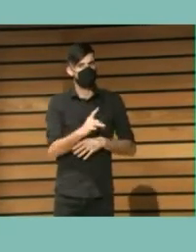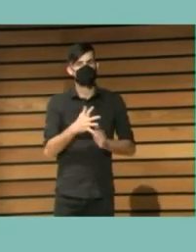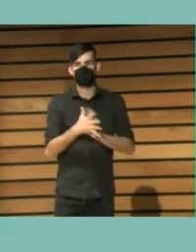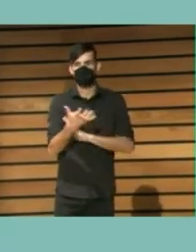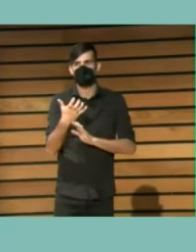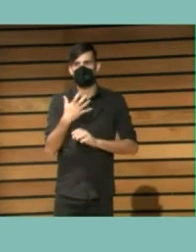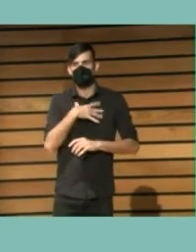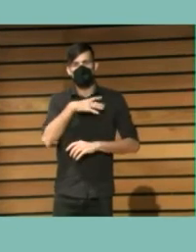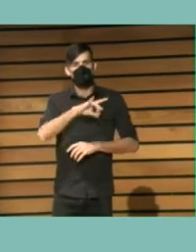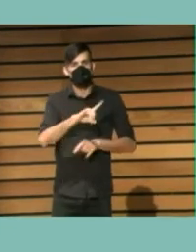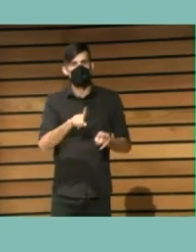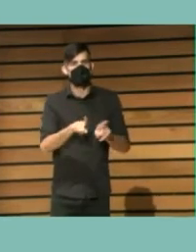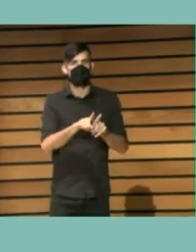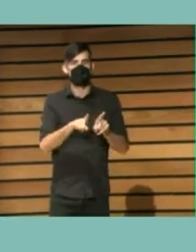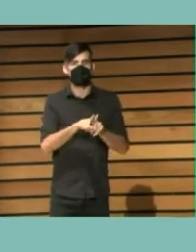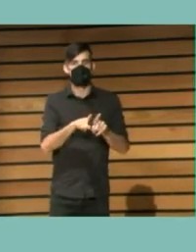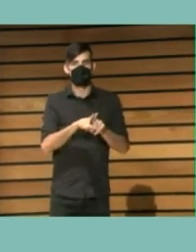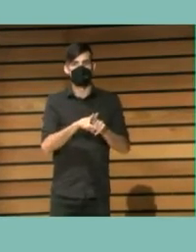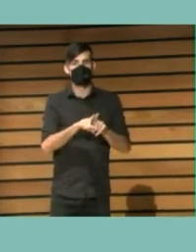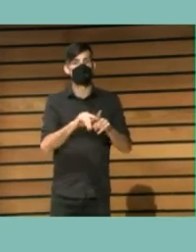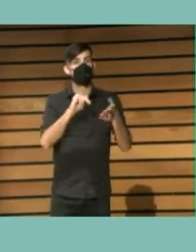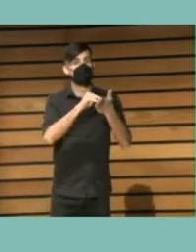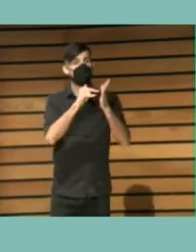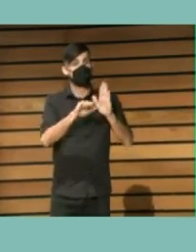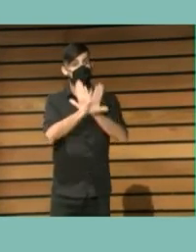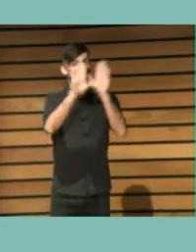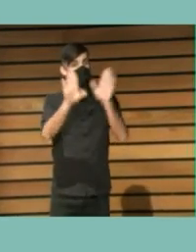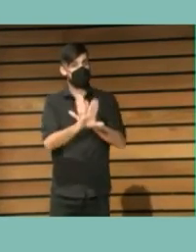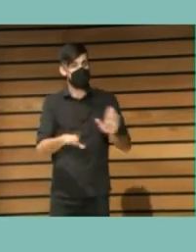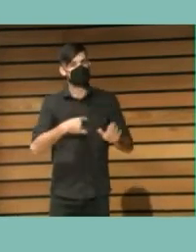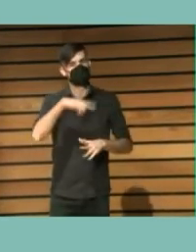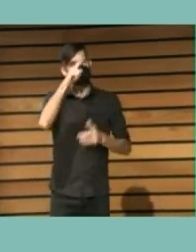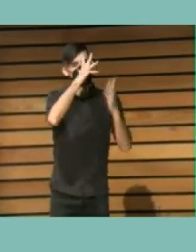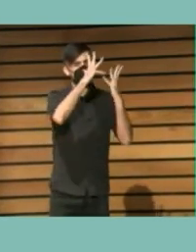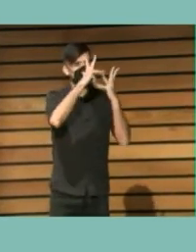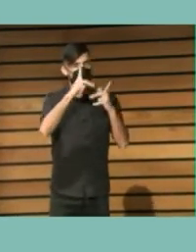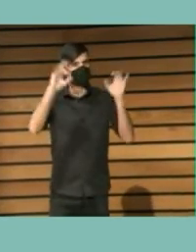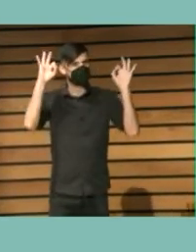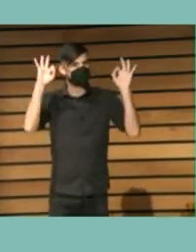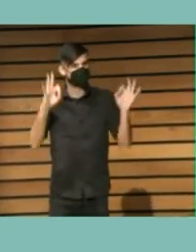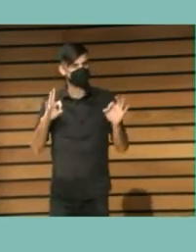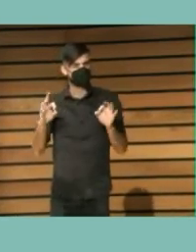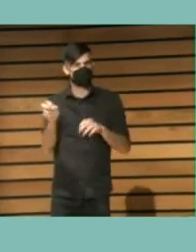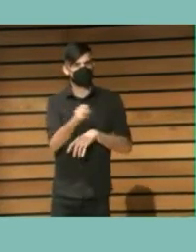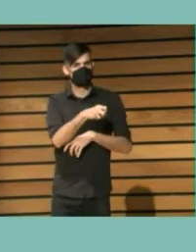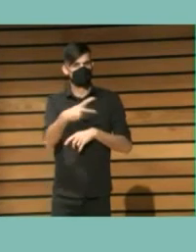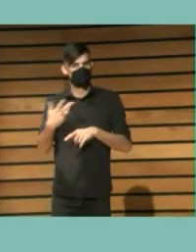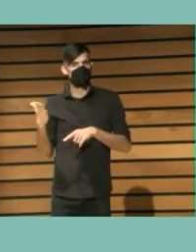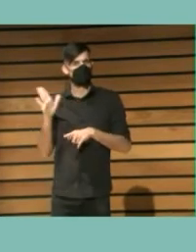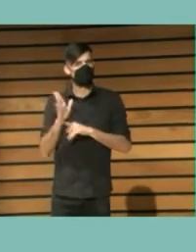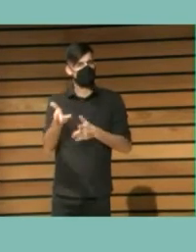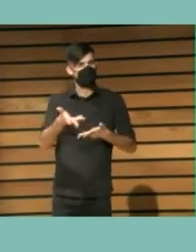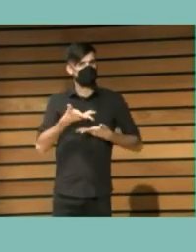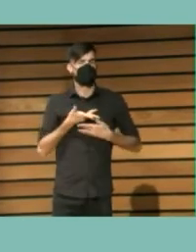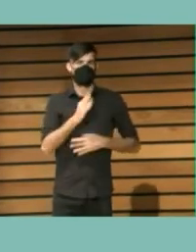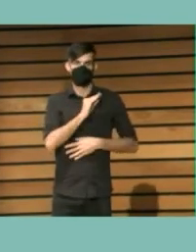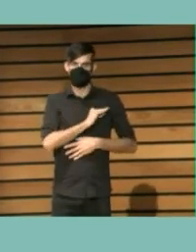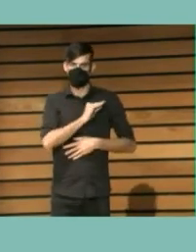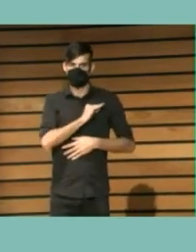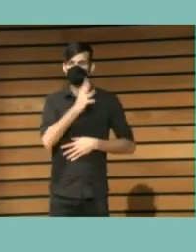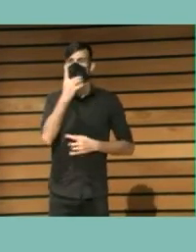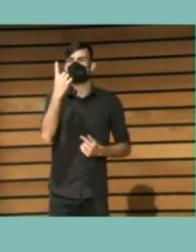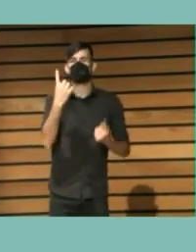al final también el informe final de cada proyecto, pues en números concretos. Todo esto puede ayudar un montón, porque ahora hay, yo creo, muchas